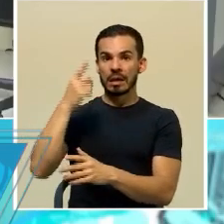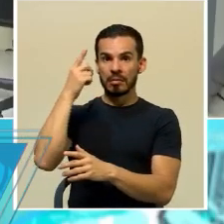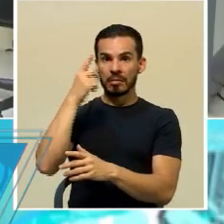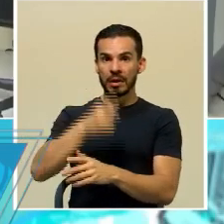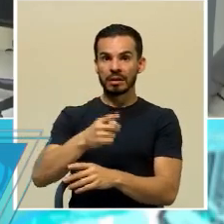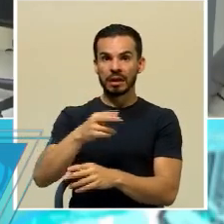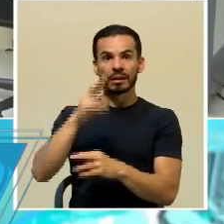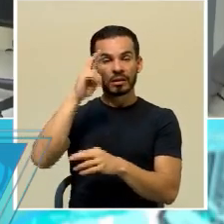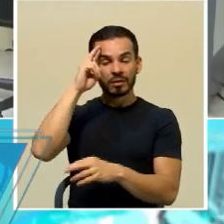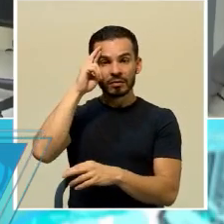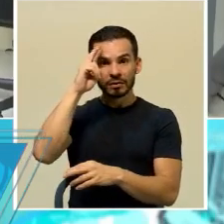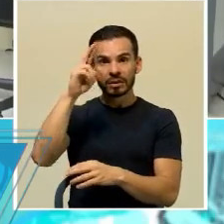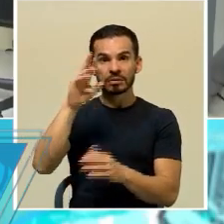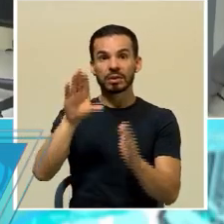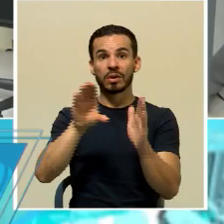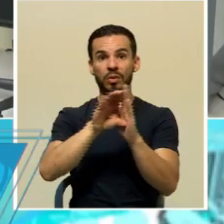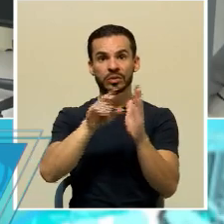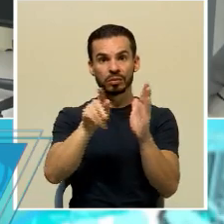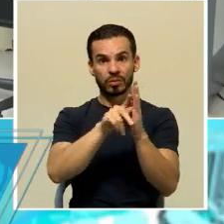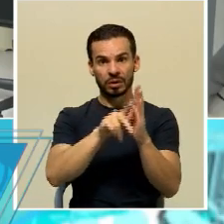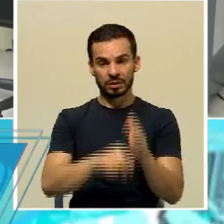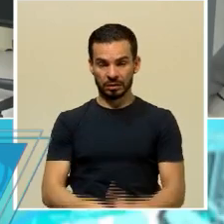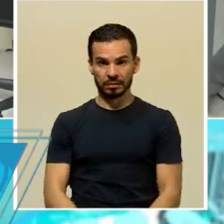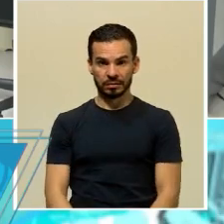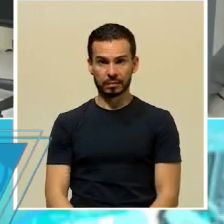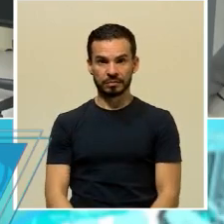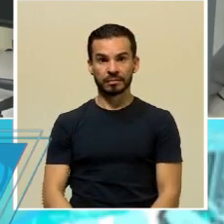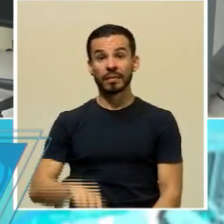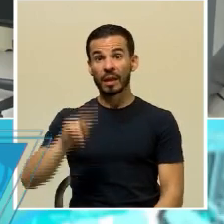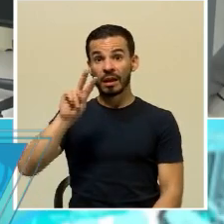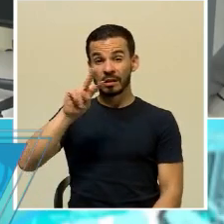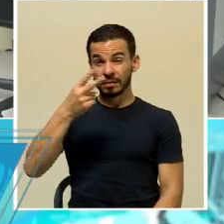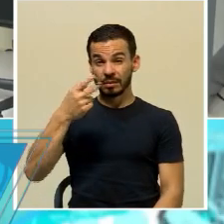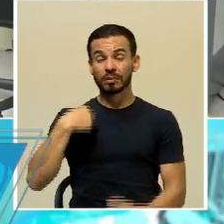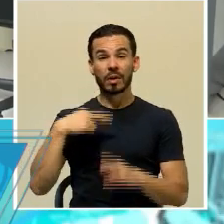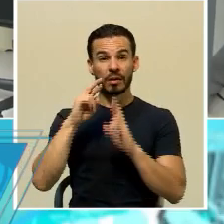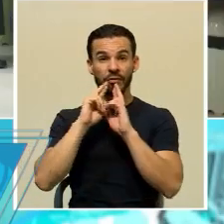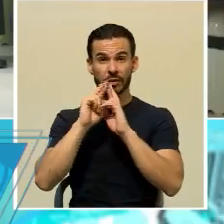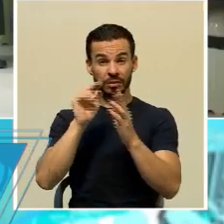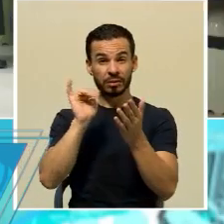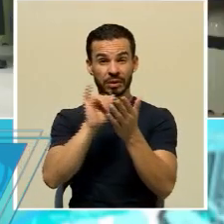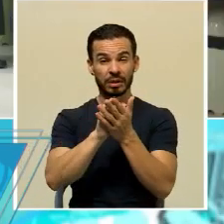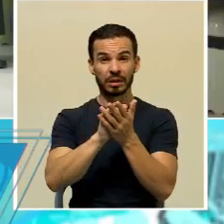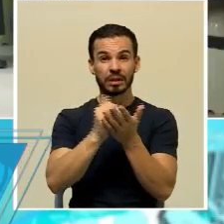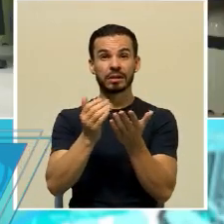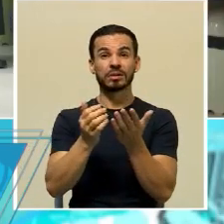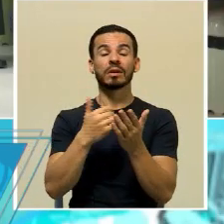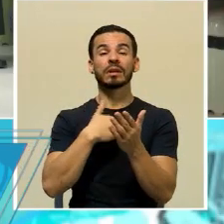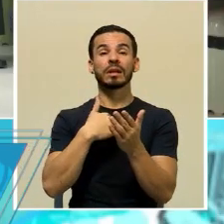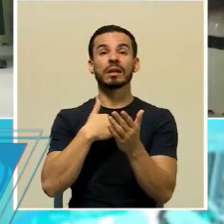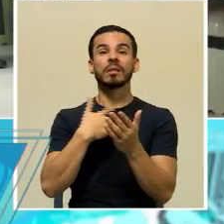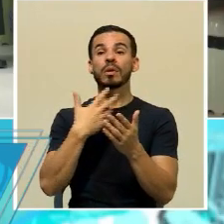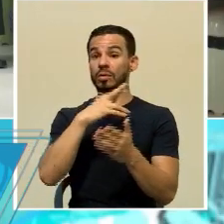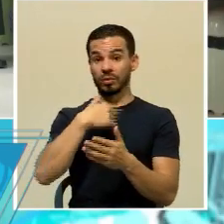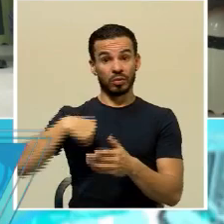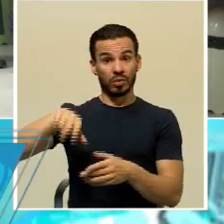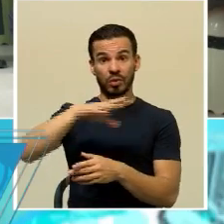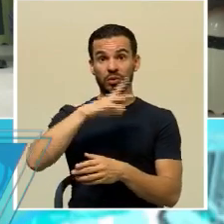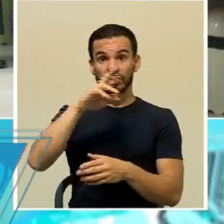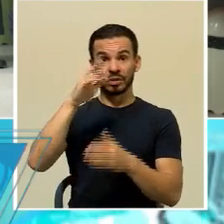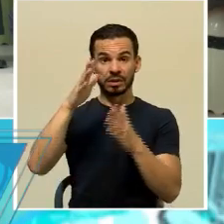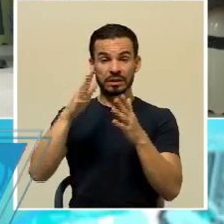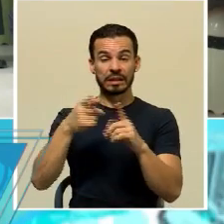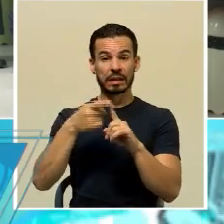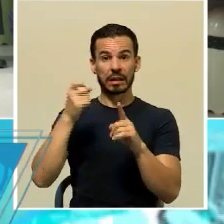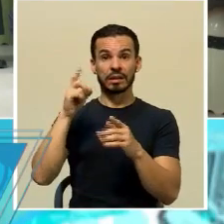el respeto a la constitución política. Segundo, para responderle también sobre esto, tenemos como costarricenses ya